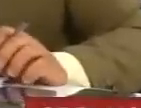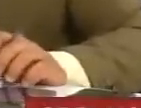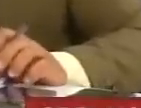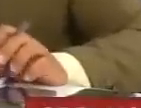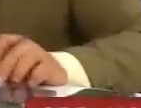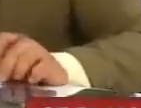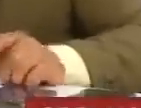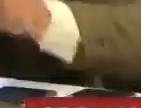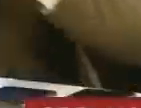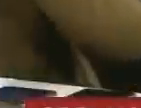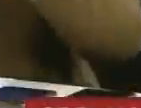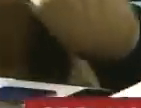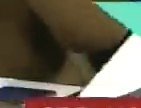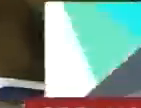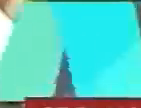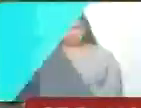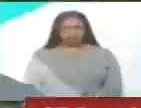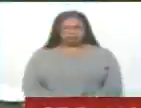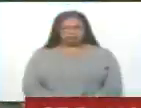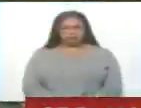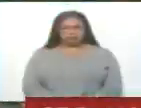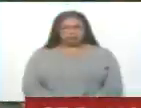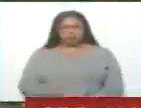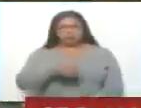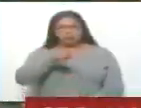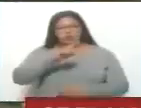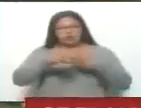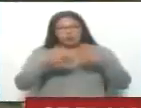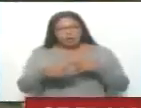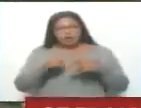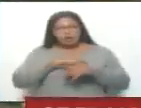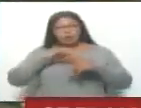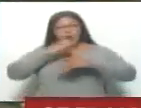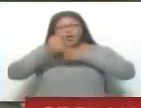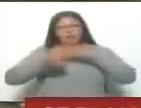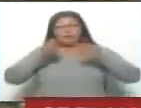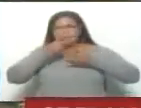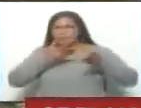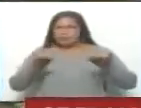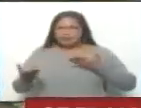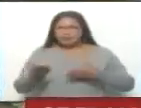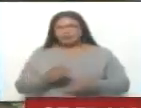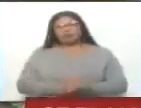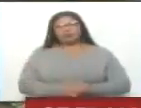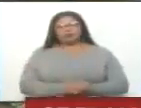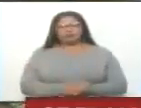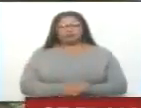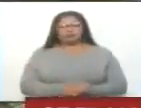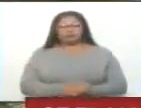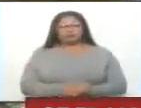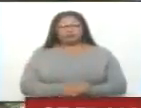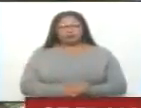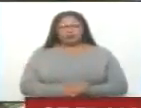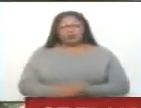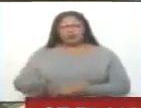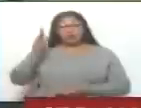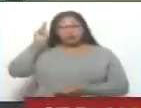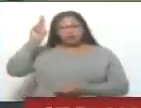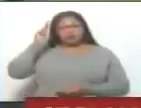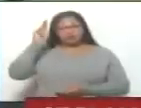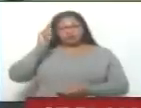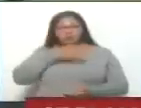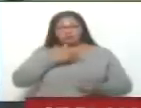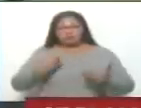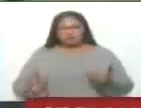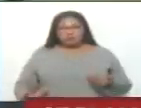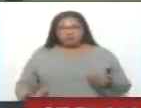por televisión. Al aire contigo. En esta parte del programa le damos la bienvenida a Orlando Pérez, profesor, presidente